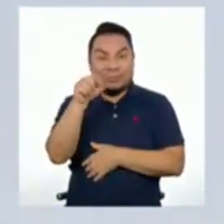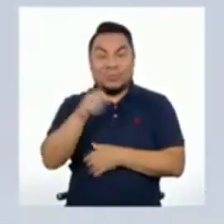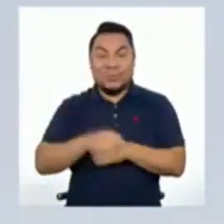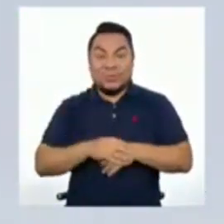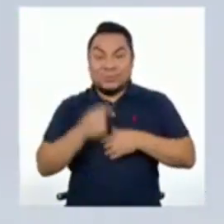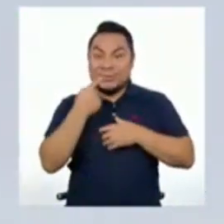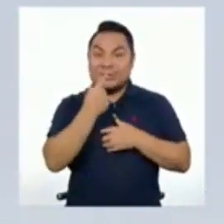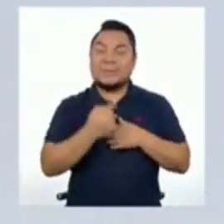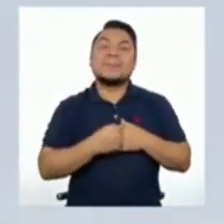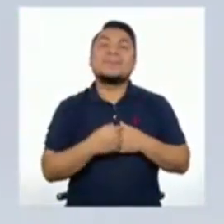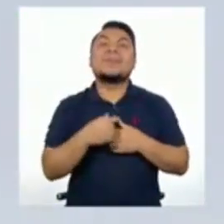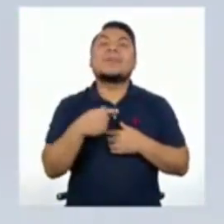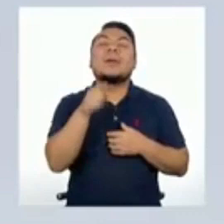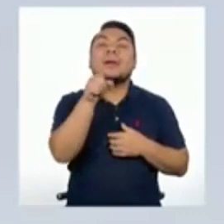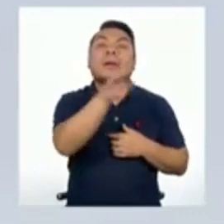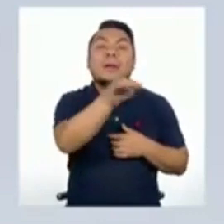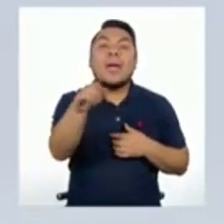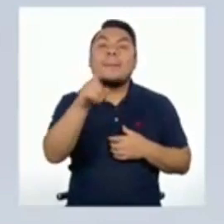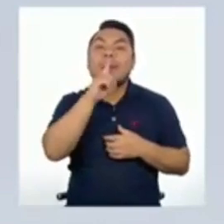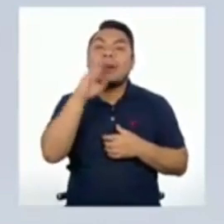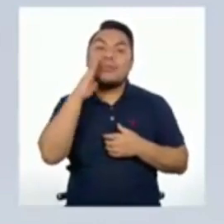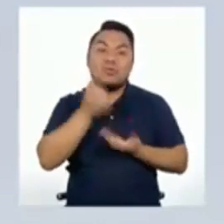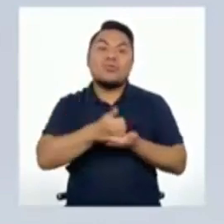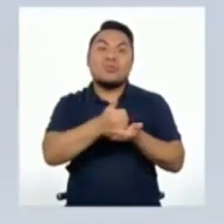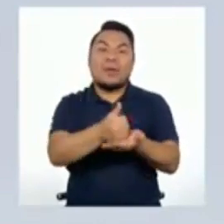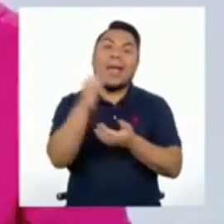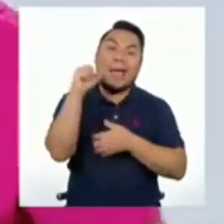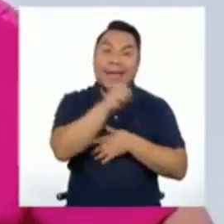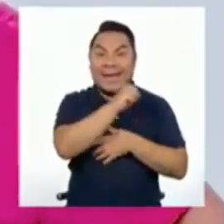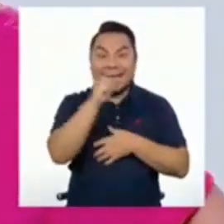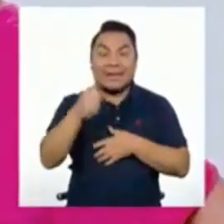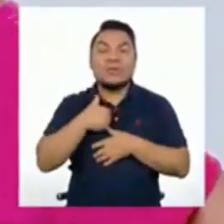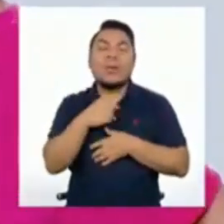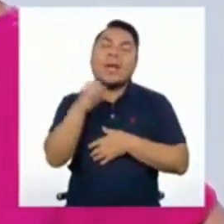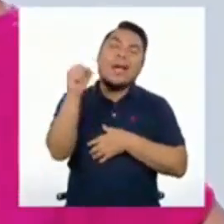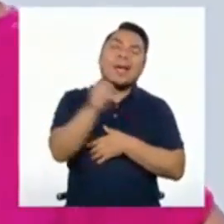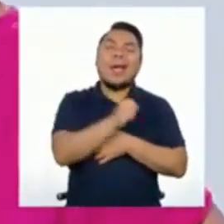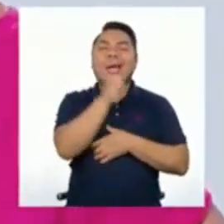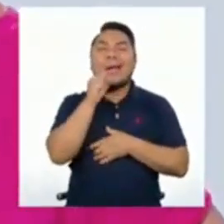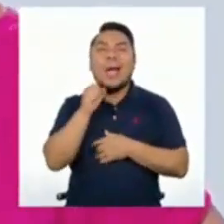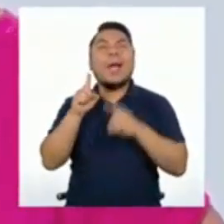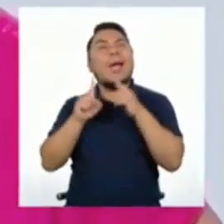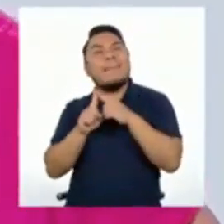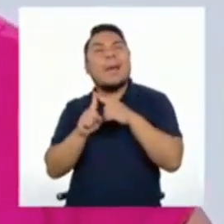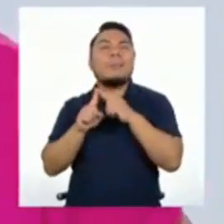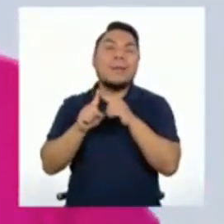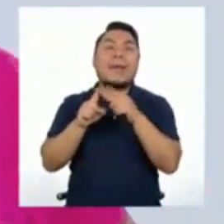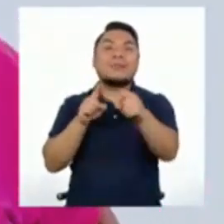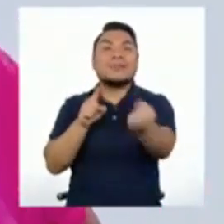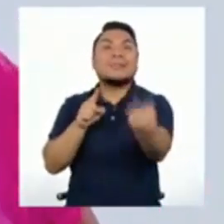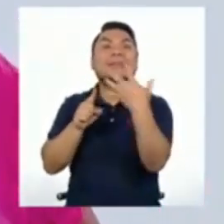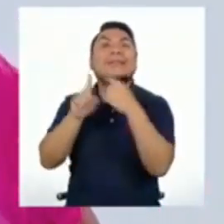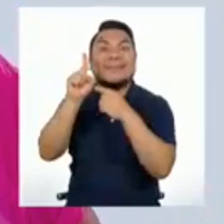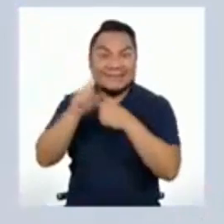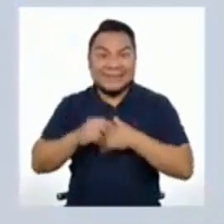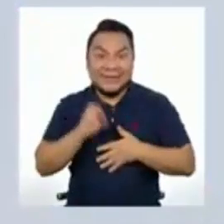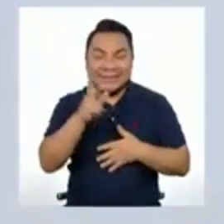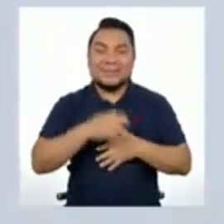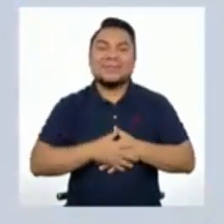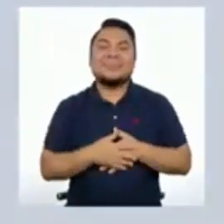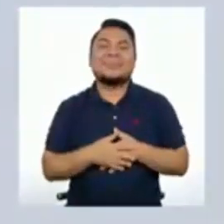mencionando. Mamis, papis, ustedes a mí me pueden ayudar cantando. Seguro conocen esta canción. Y dice